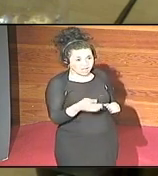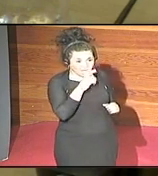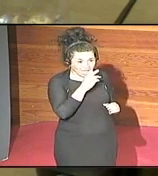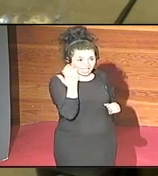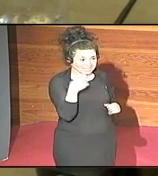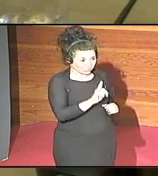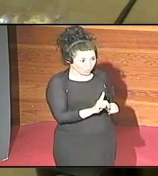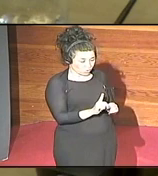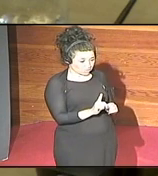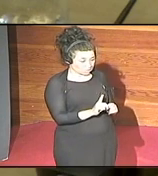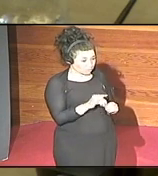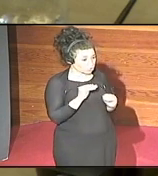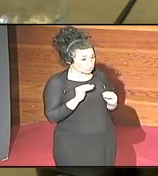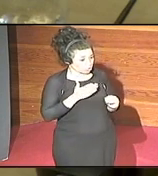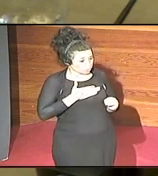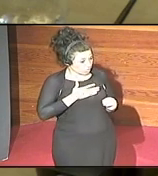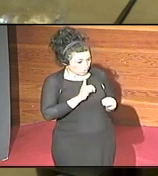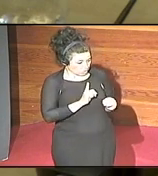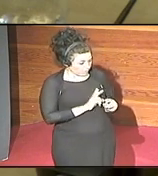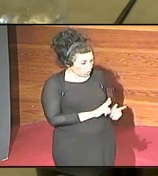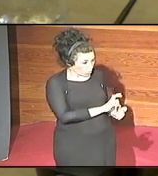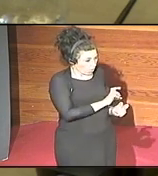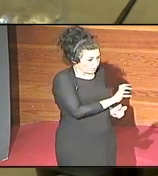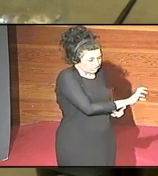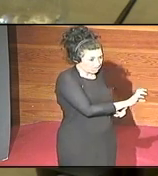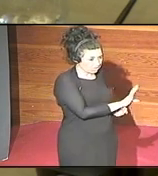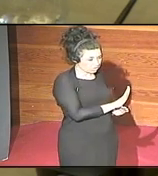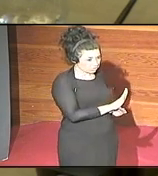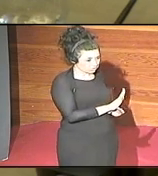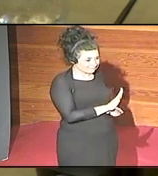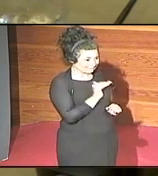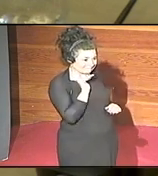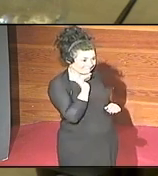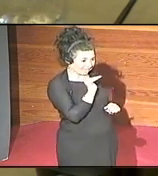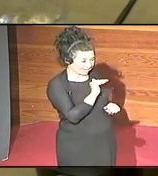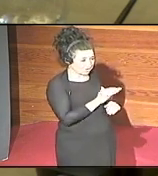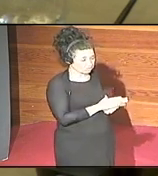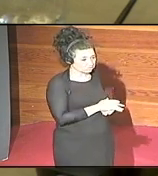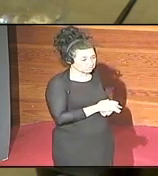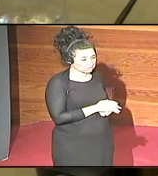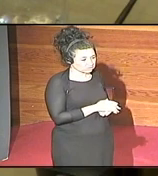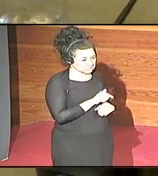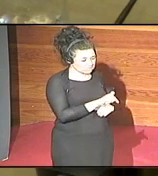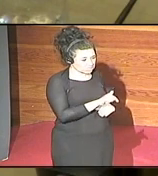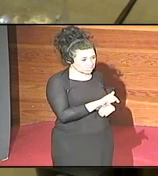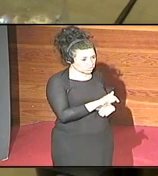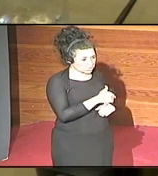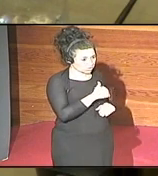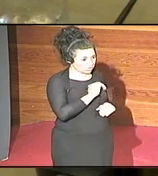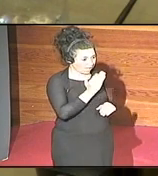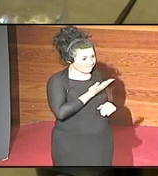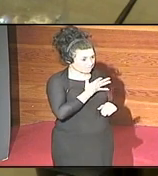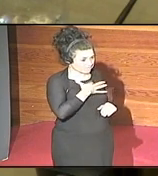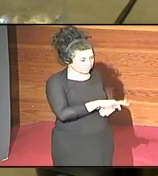ellos, sino un Estado nuevo, distinto, extranjero, que eso pudiera ser perjudicial para